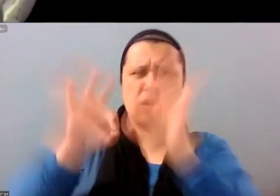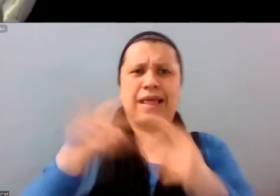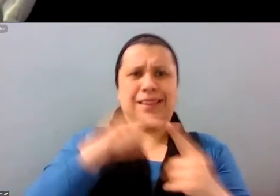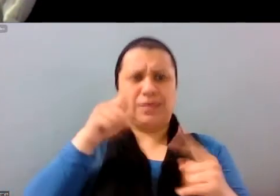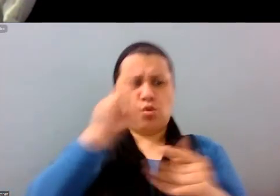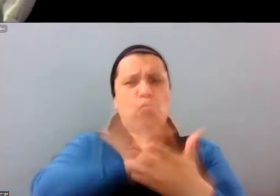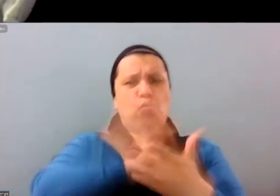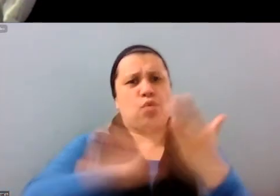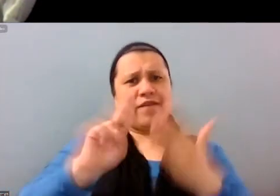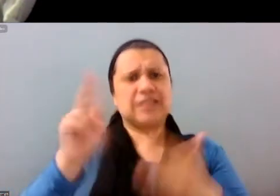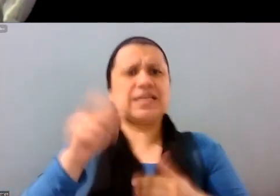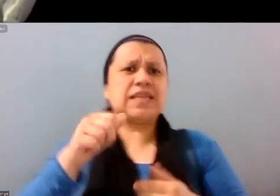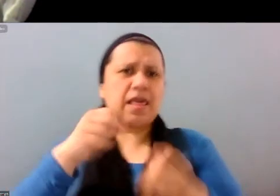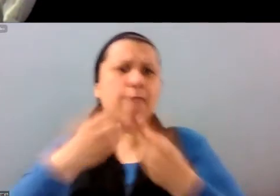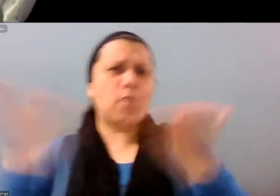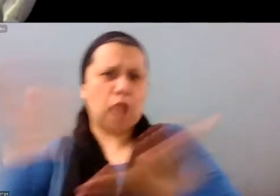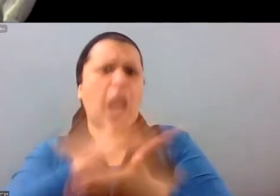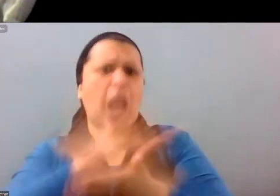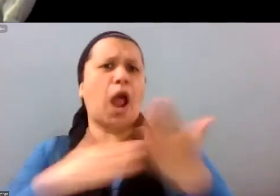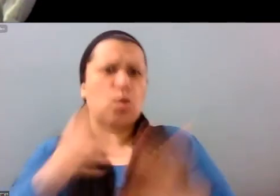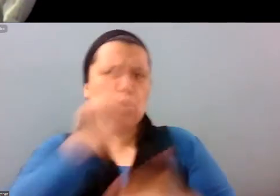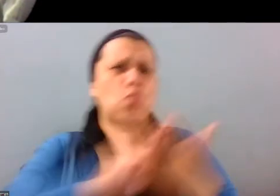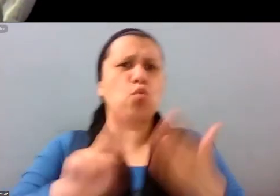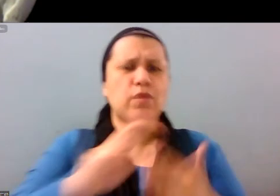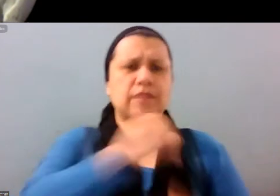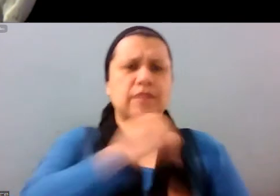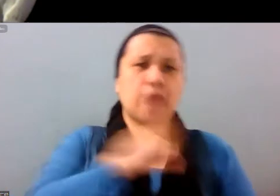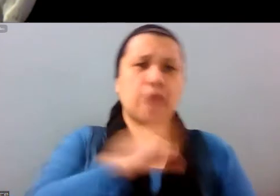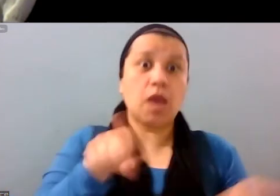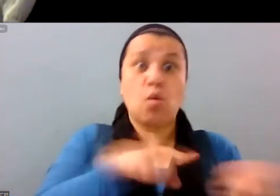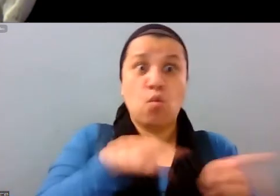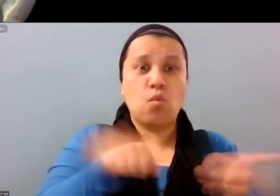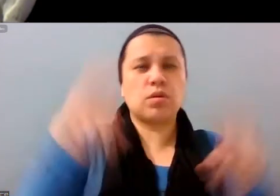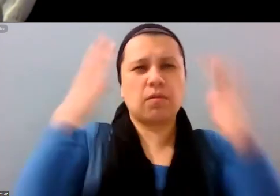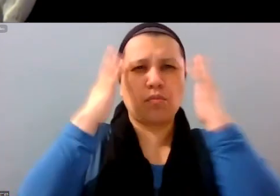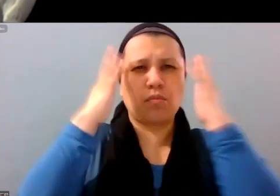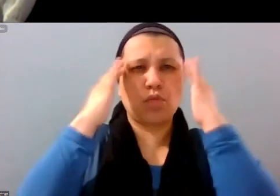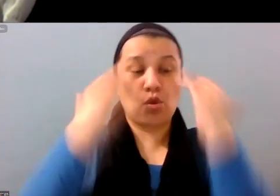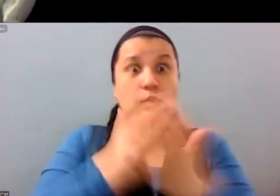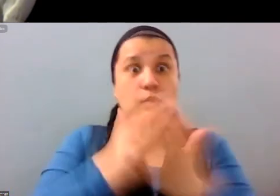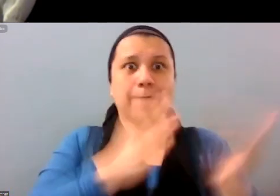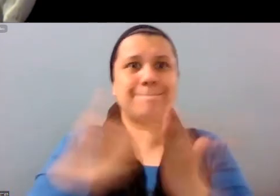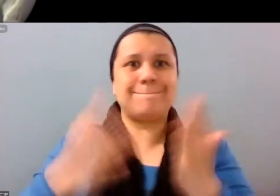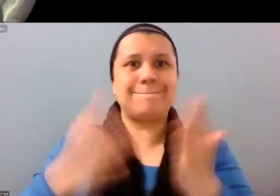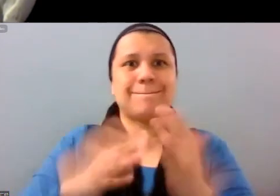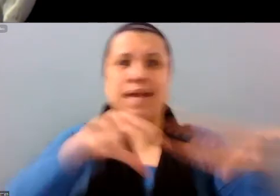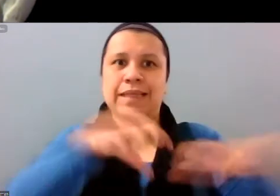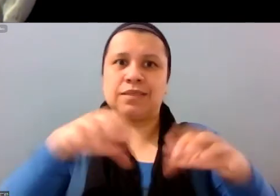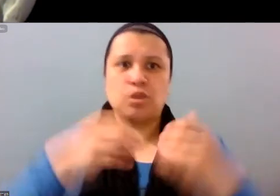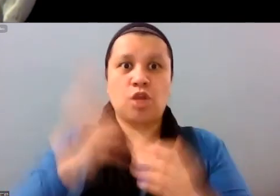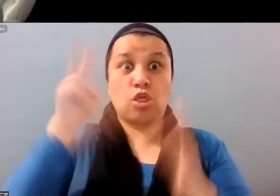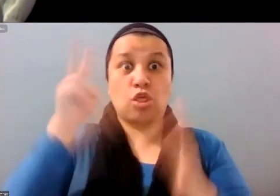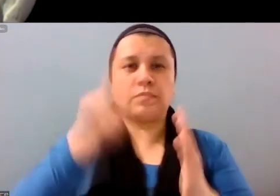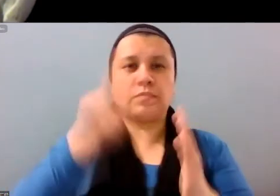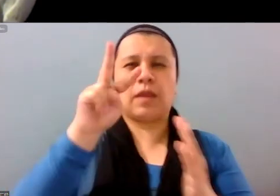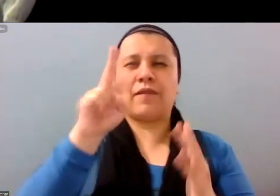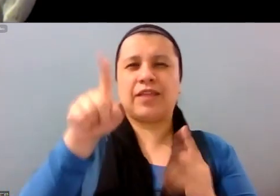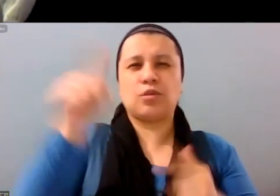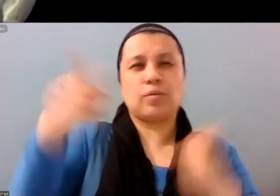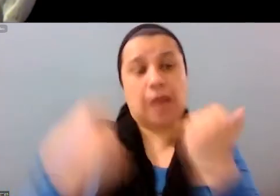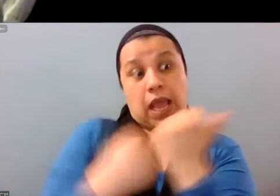algunas también privadas que están muy preocupados por generar un plan de acción para el año 2021 que permita apoyar